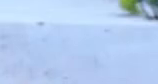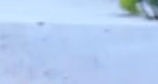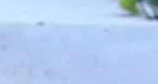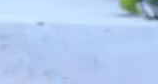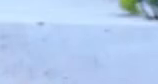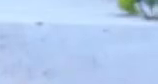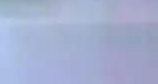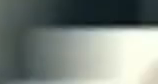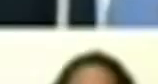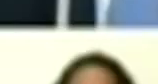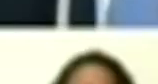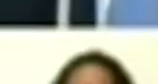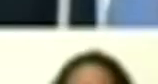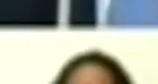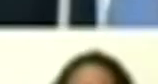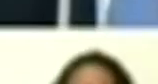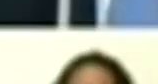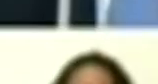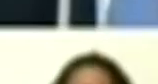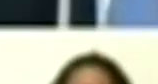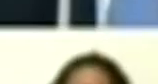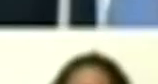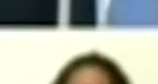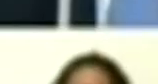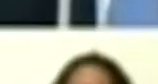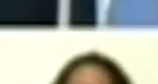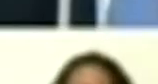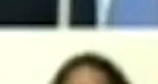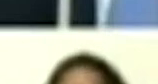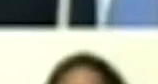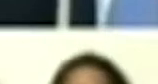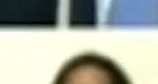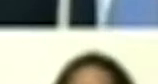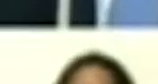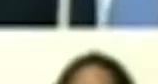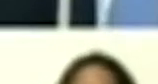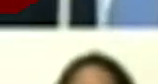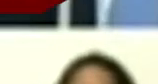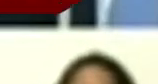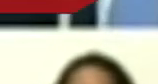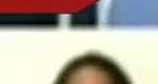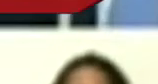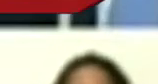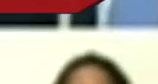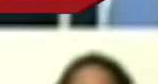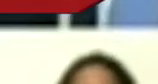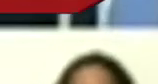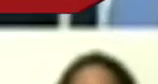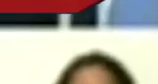unilaterales contra Venezuela. A la presente fecha, Venezuela ha sido blanco de 502 medidas